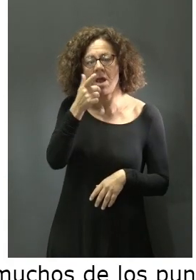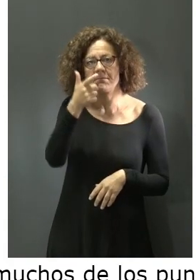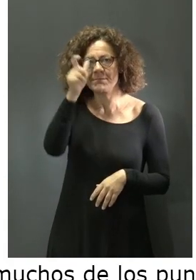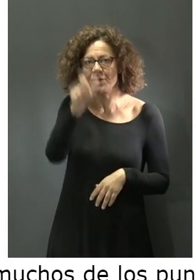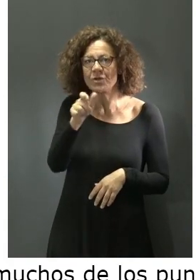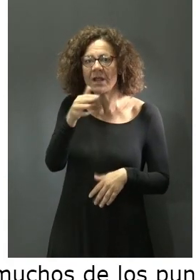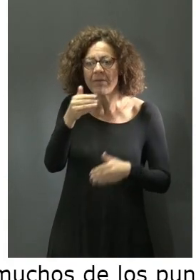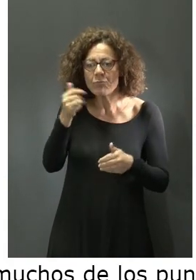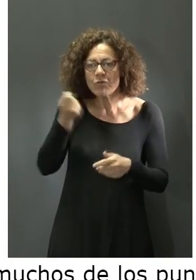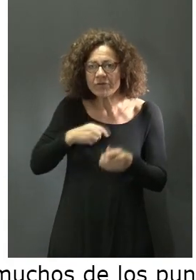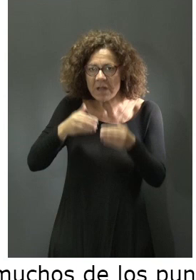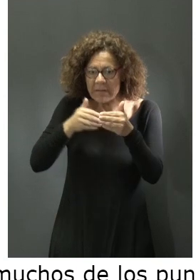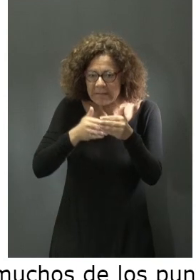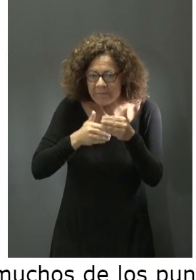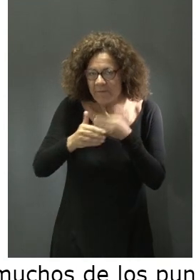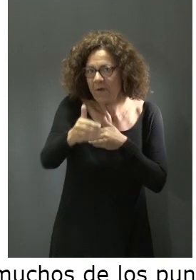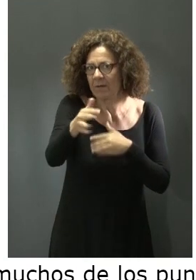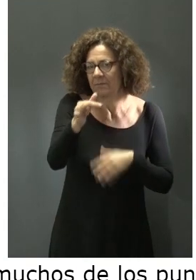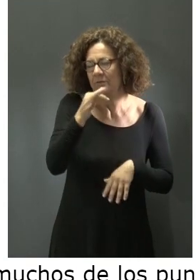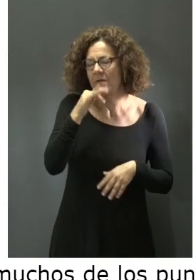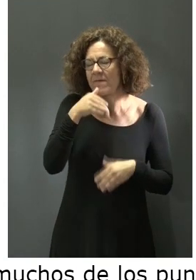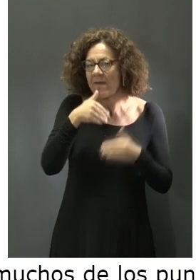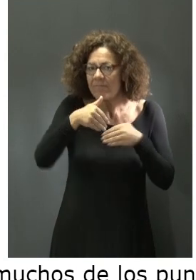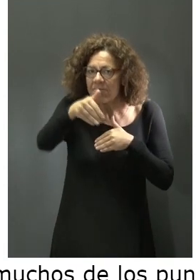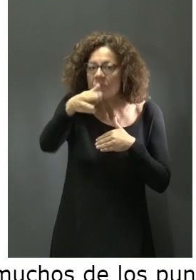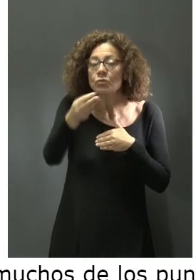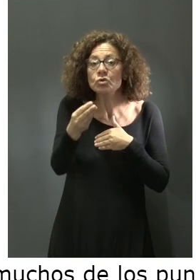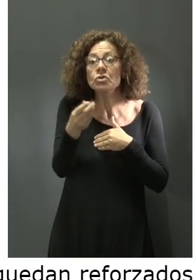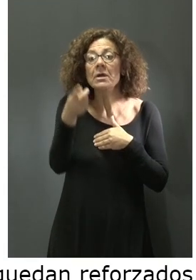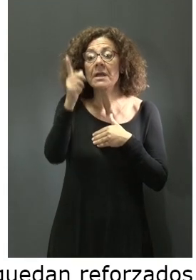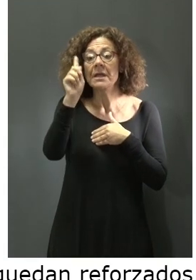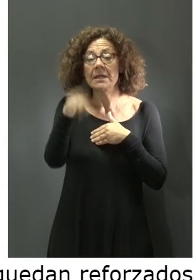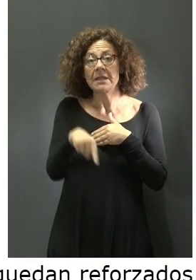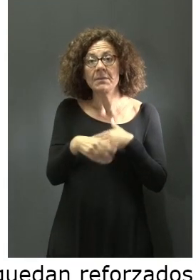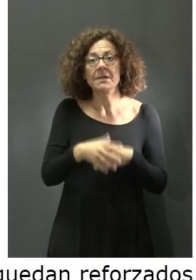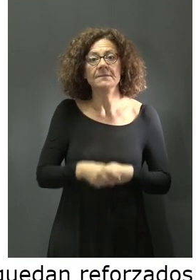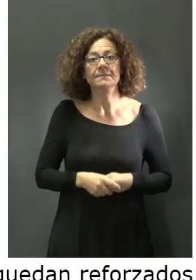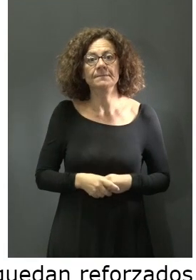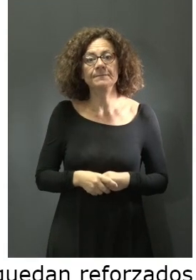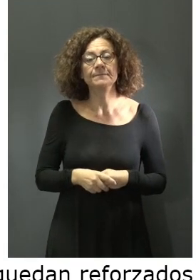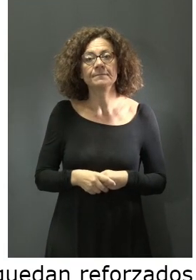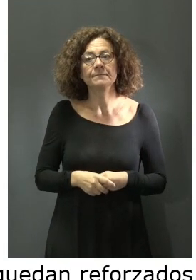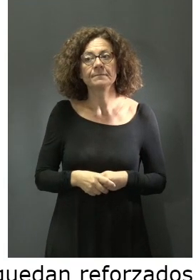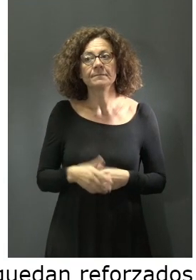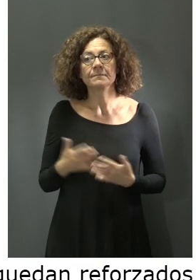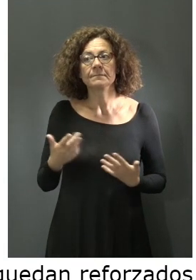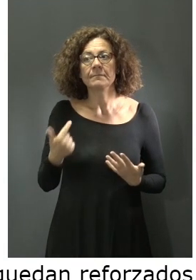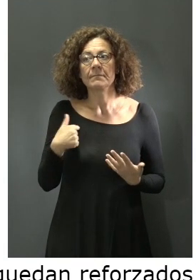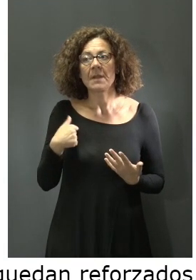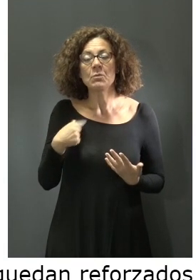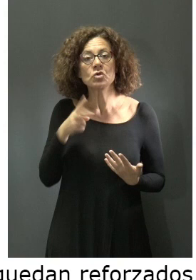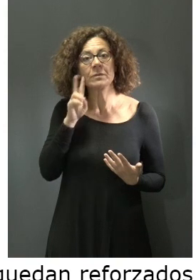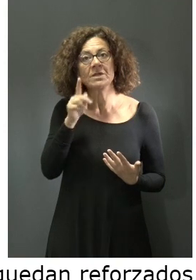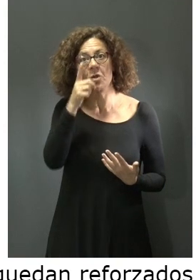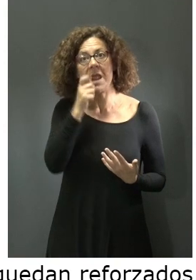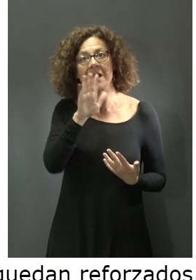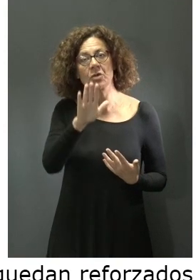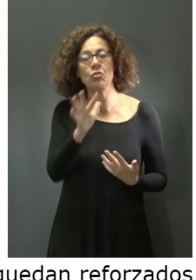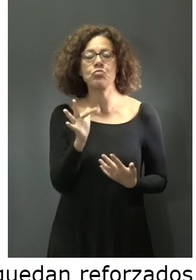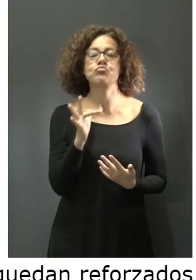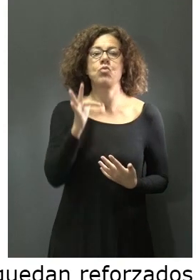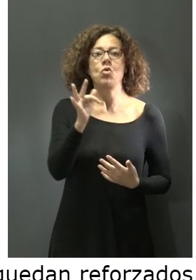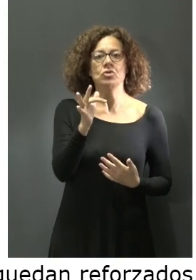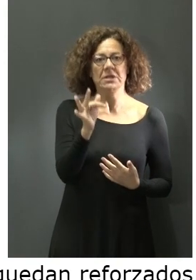futuro profesional por delante y que también vemos, nos ha mostrado pues esa actitud positiva,